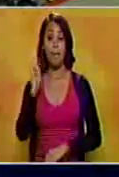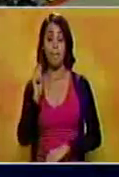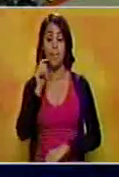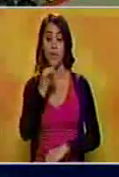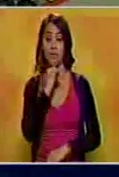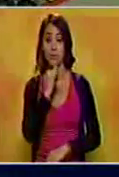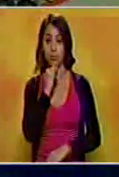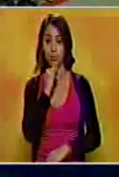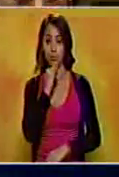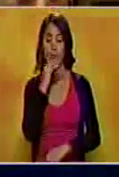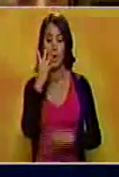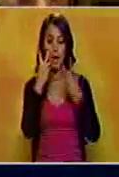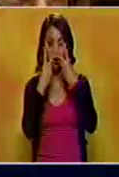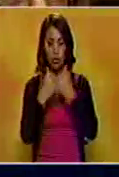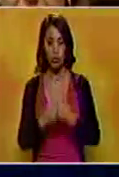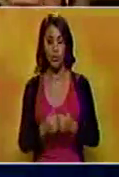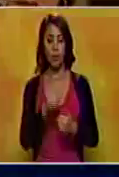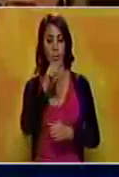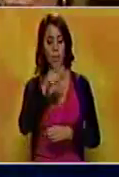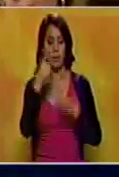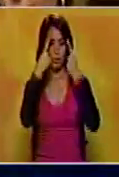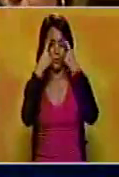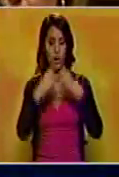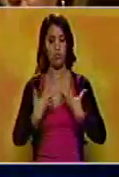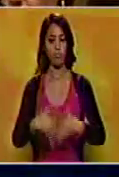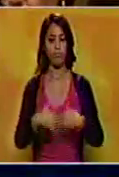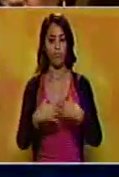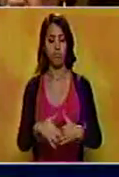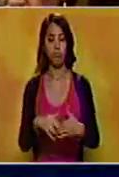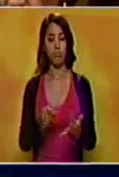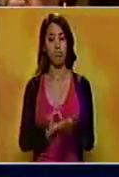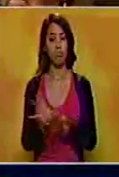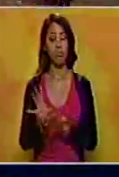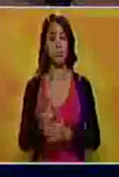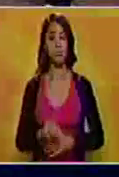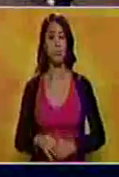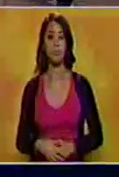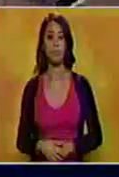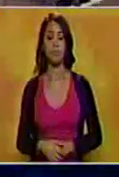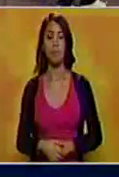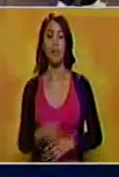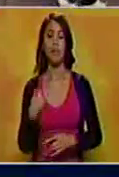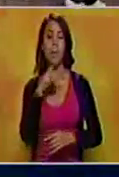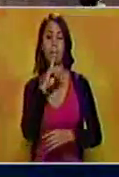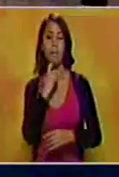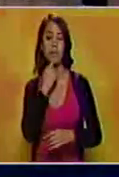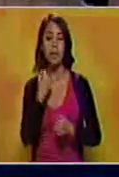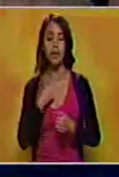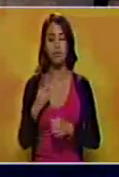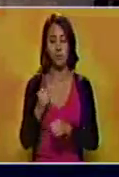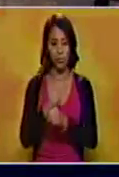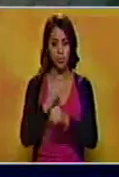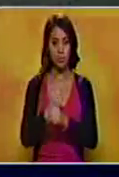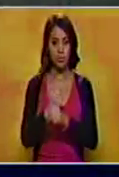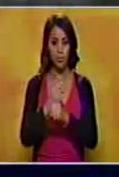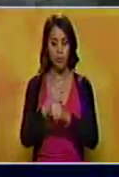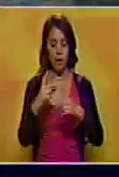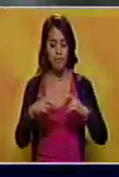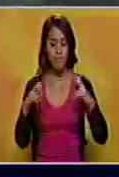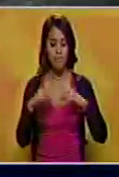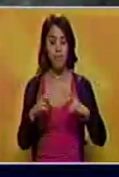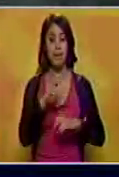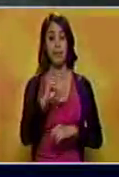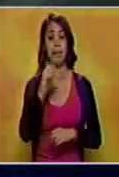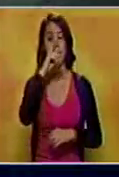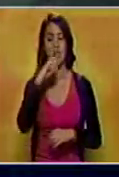precisó que el número de funcionarios expulsados, identificados como agentes de los servicios secretos encubiertos, es el mayor en los últimos 30 años